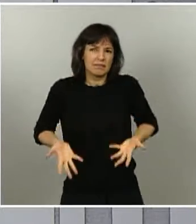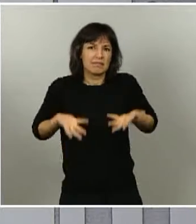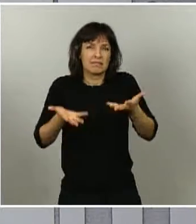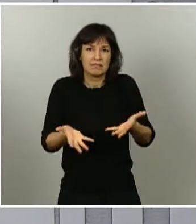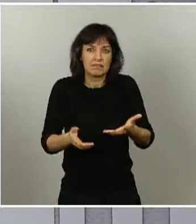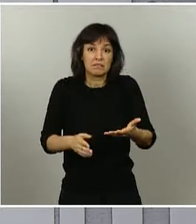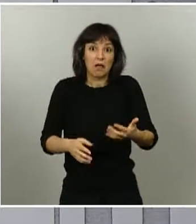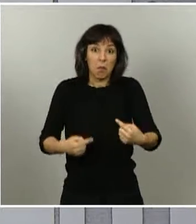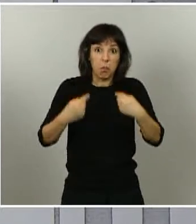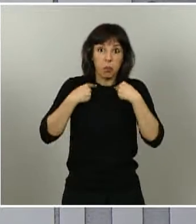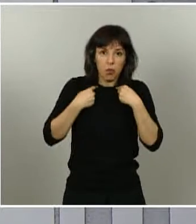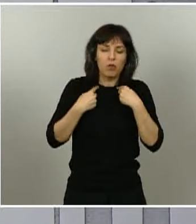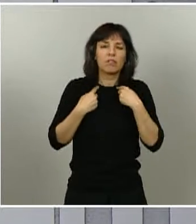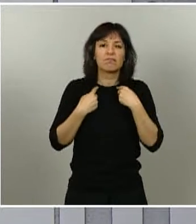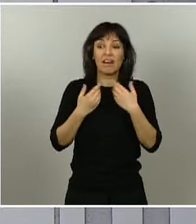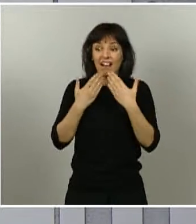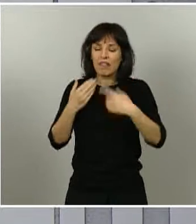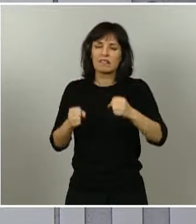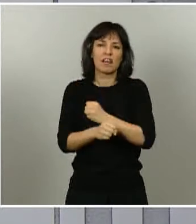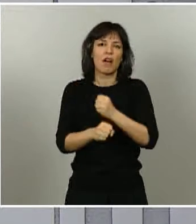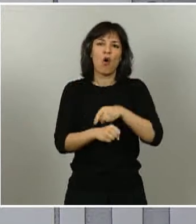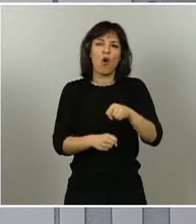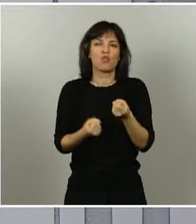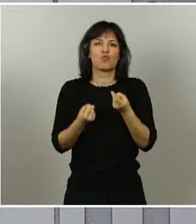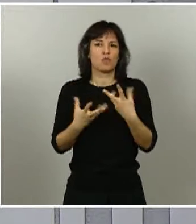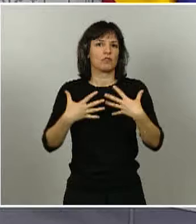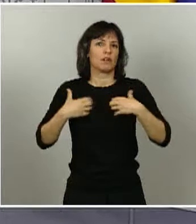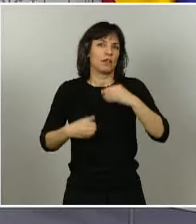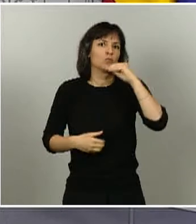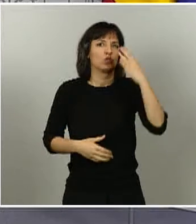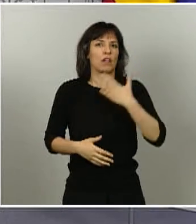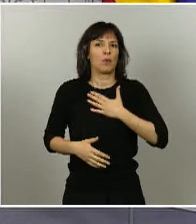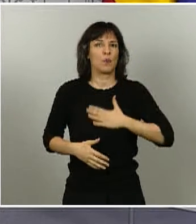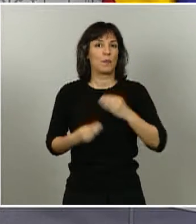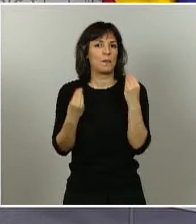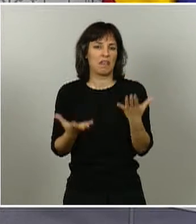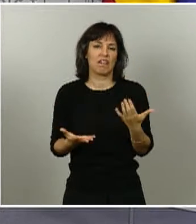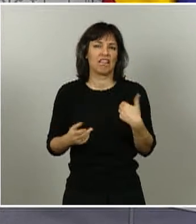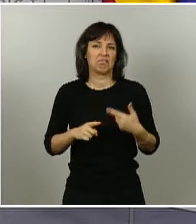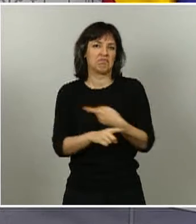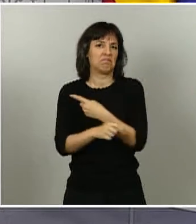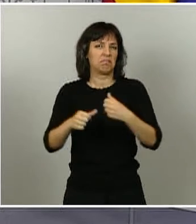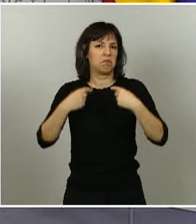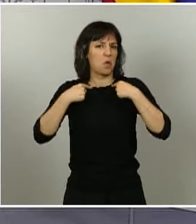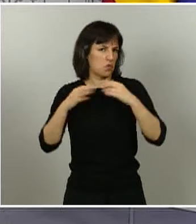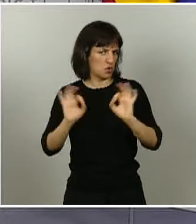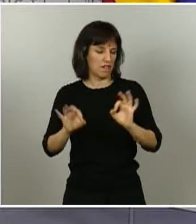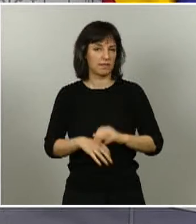cifras sanitarias afortunadamente buenas que hoy tenemos. Pregunta ahora La Verdad de Murcia, solamente es audio, adelante.